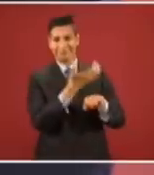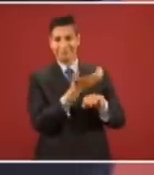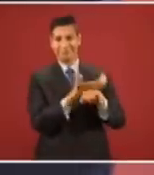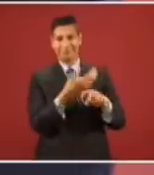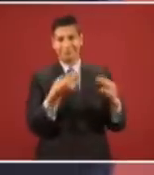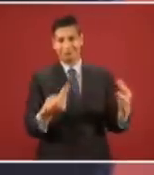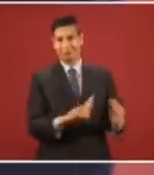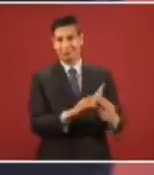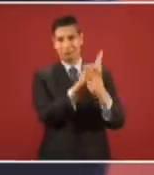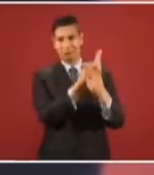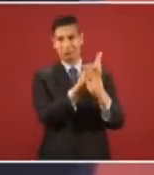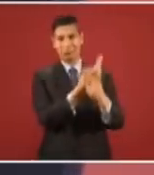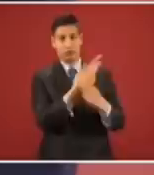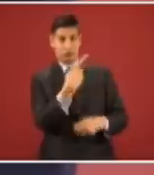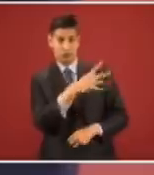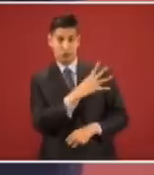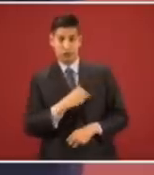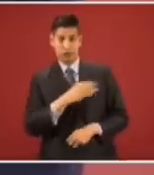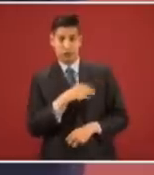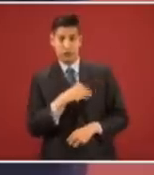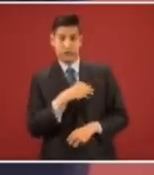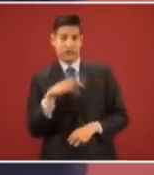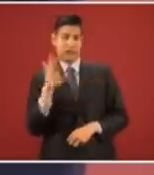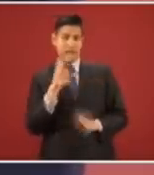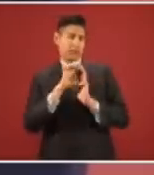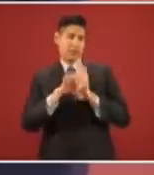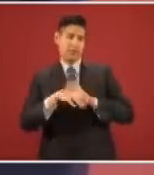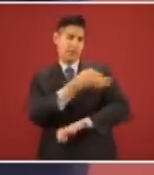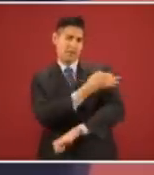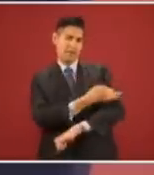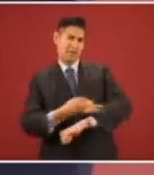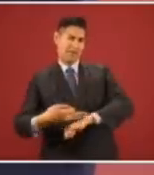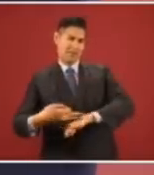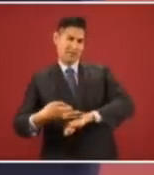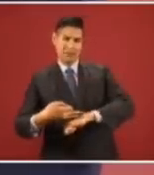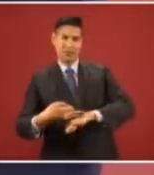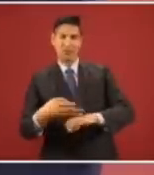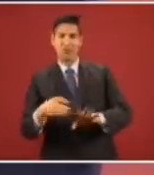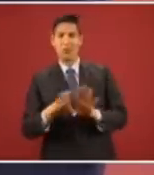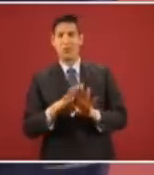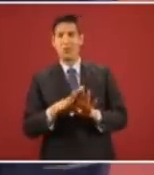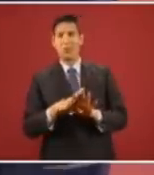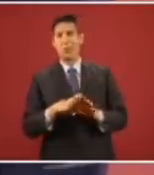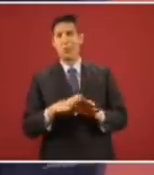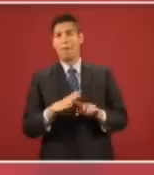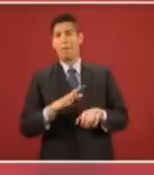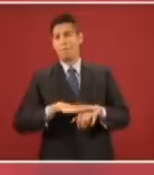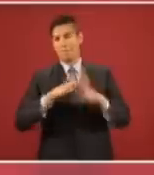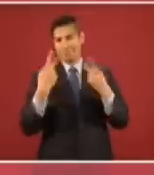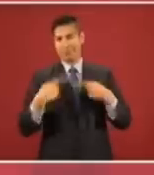Unidos. Entonces, cuando hay familias, esto atrae también. Vamos el miércoles a